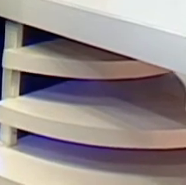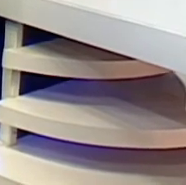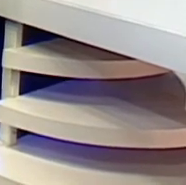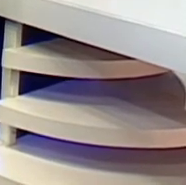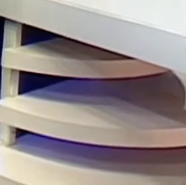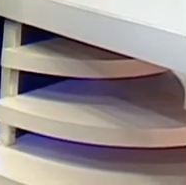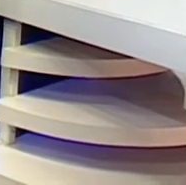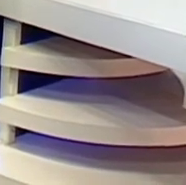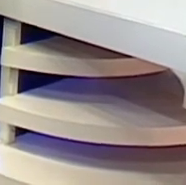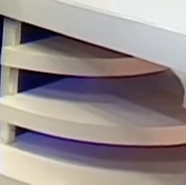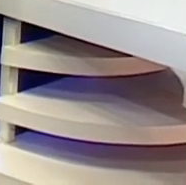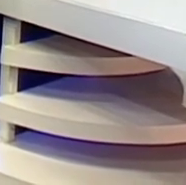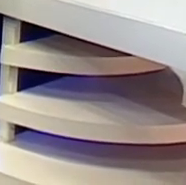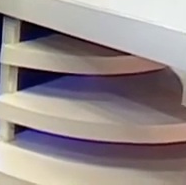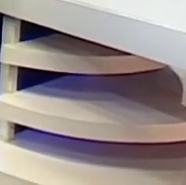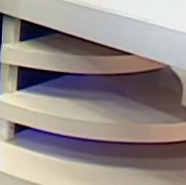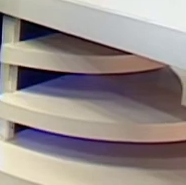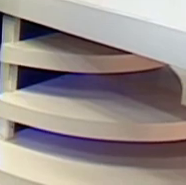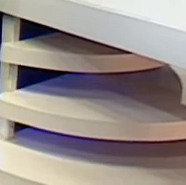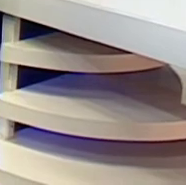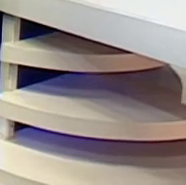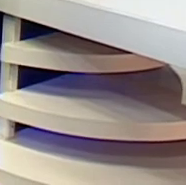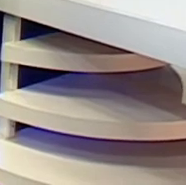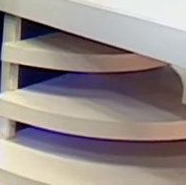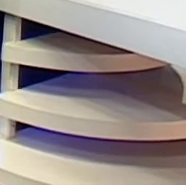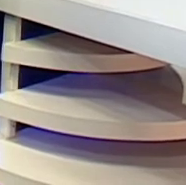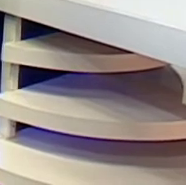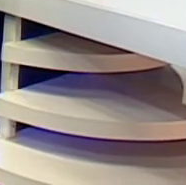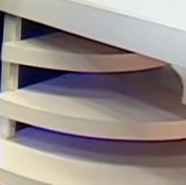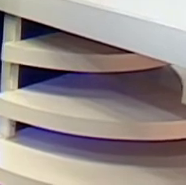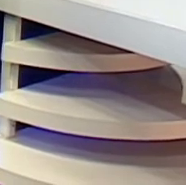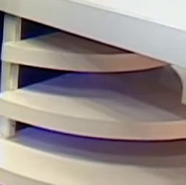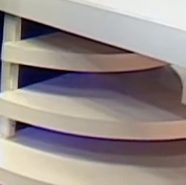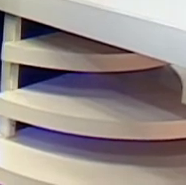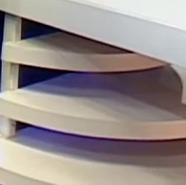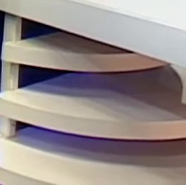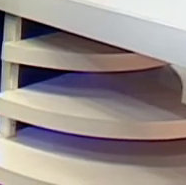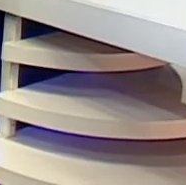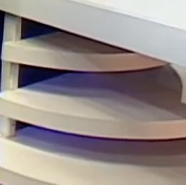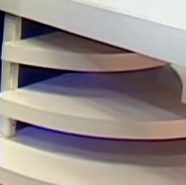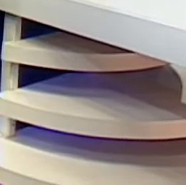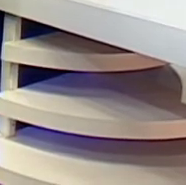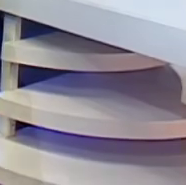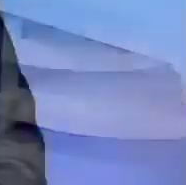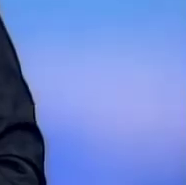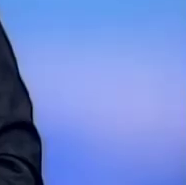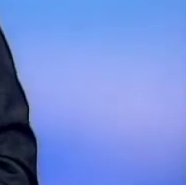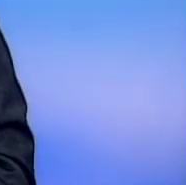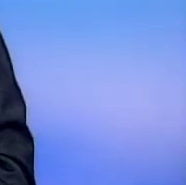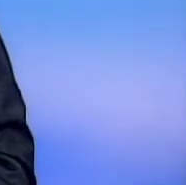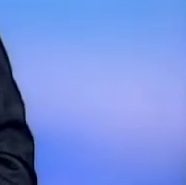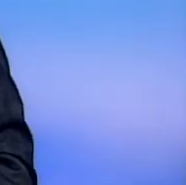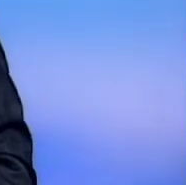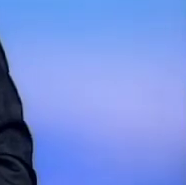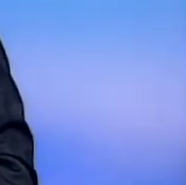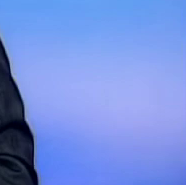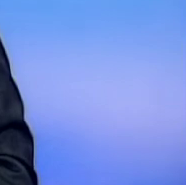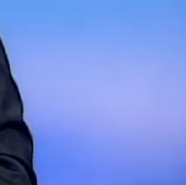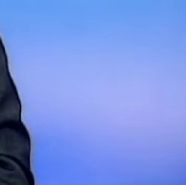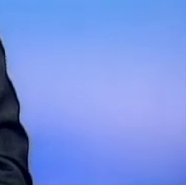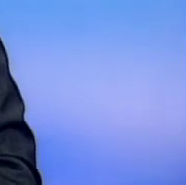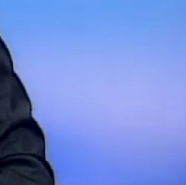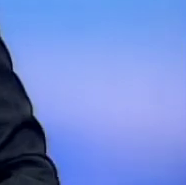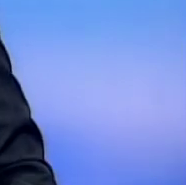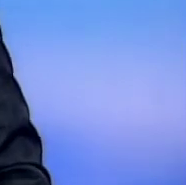Glenda Hernández, todo el equipo de Noticiero Venevisión, este servidor Eduardo Rodríguez Yoliti, listos para las informaciones. Los servicios del metro en